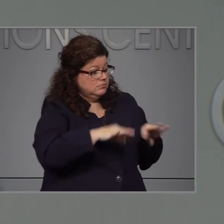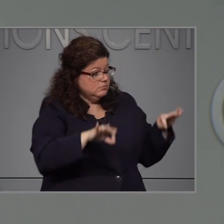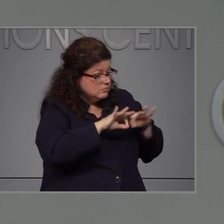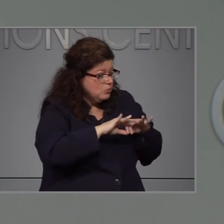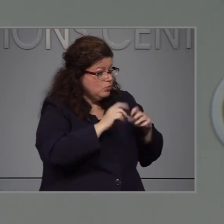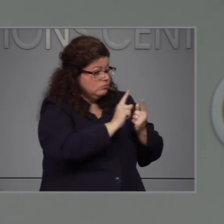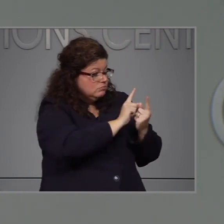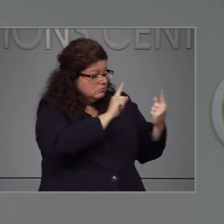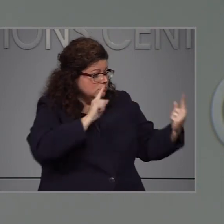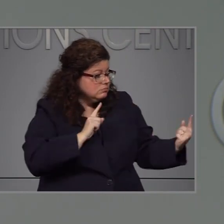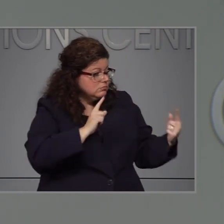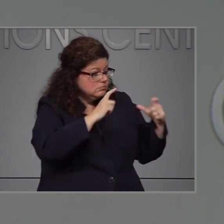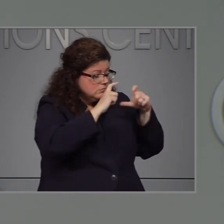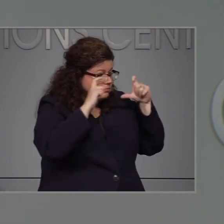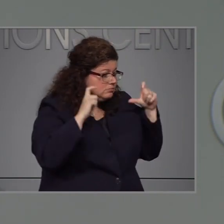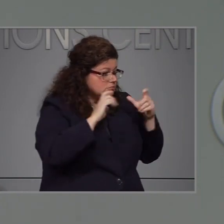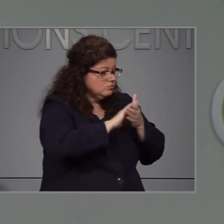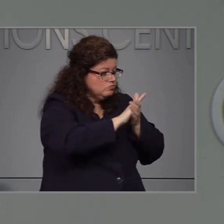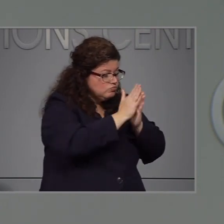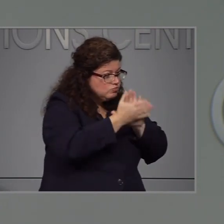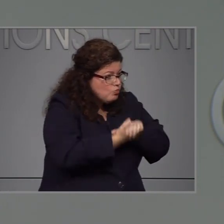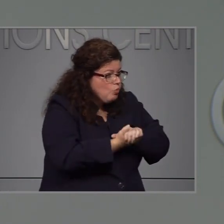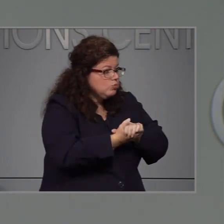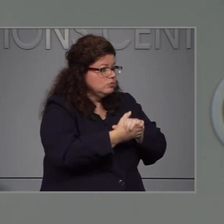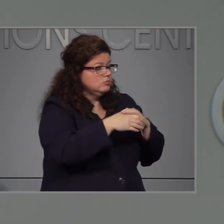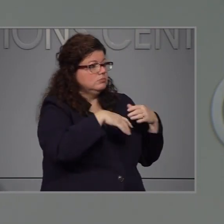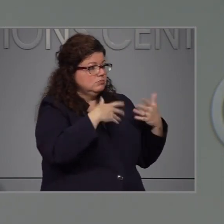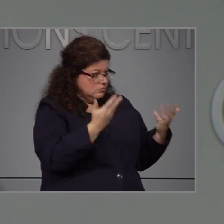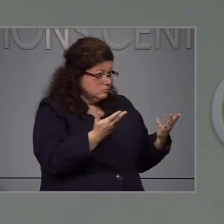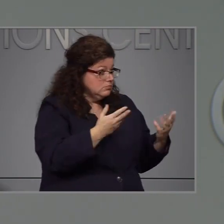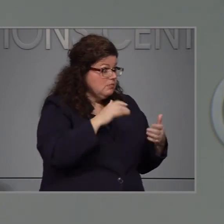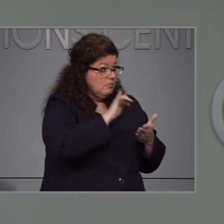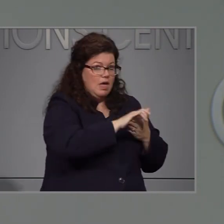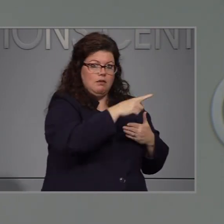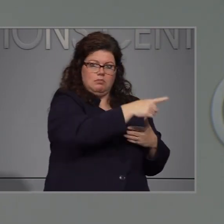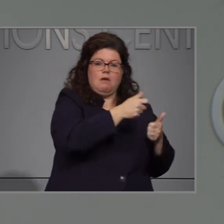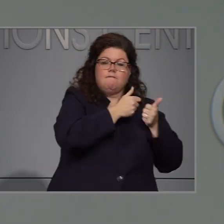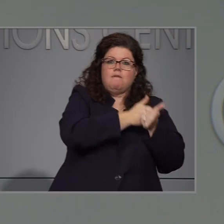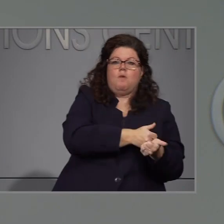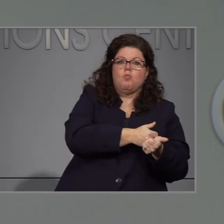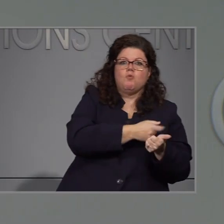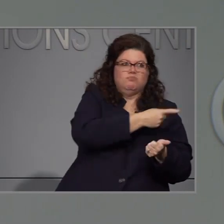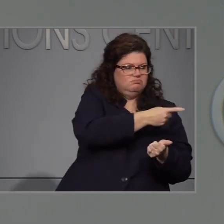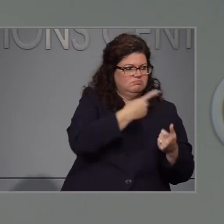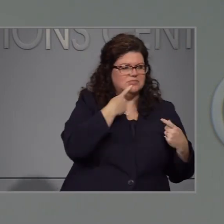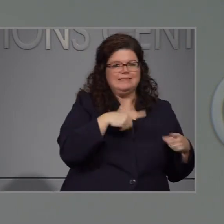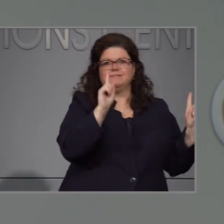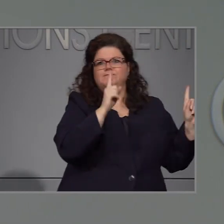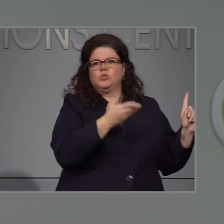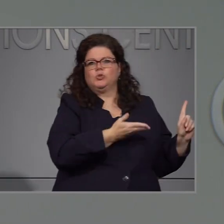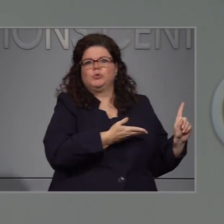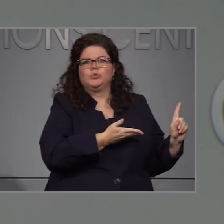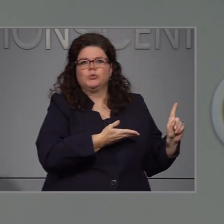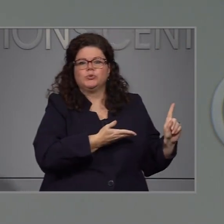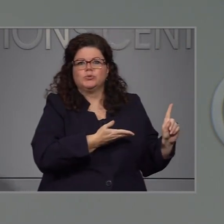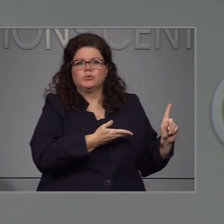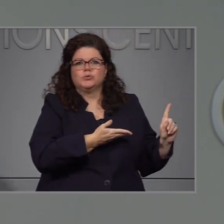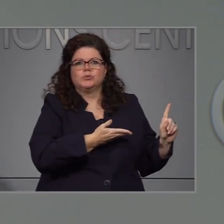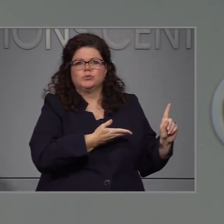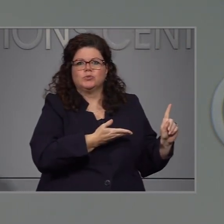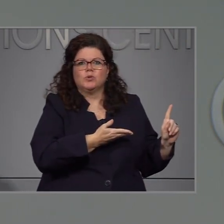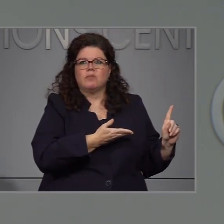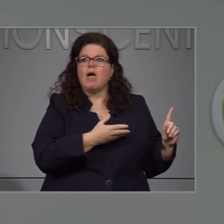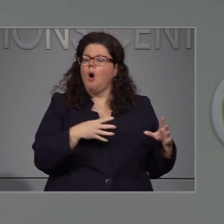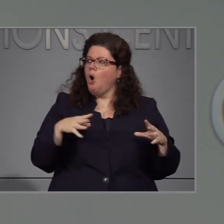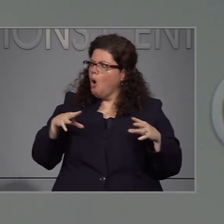evaluaciones, chequeo de temperaturas, lavado de manos, distanciamiento social y llevaban los cubrebocas todo el tiempo.